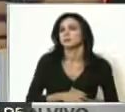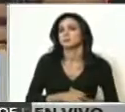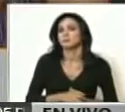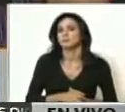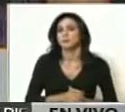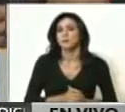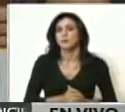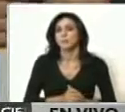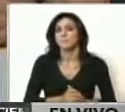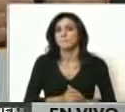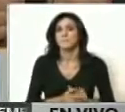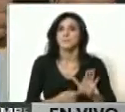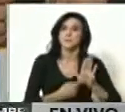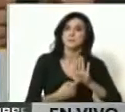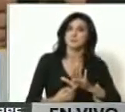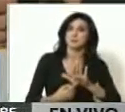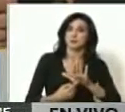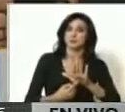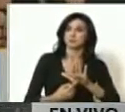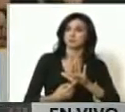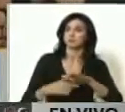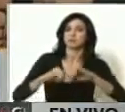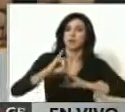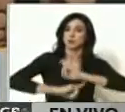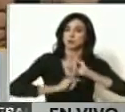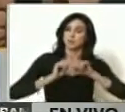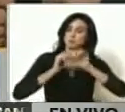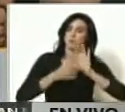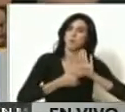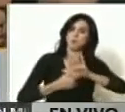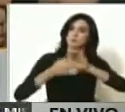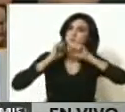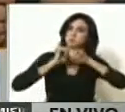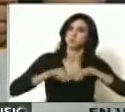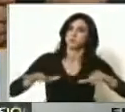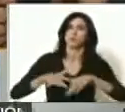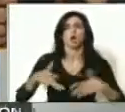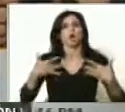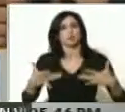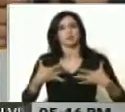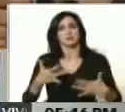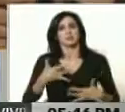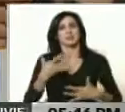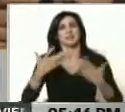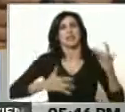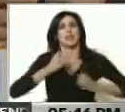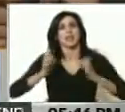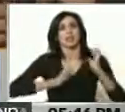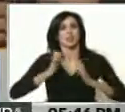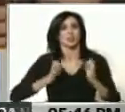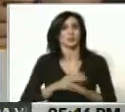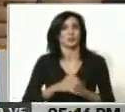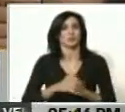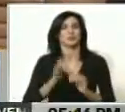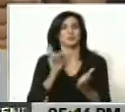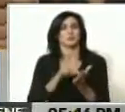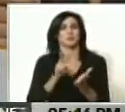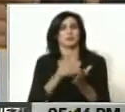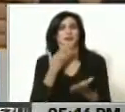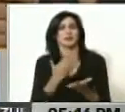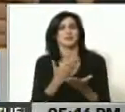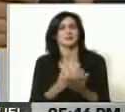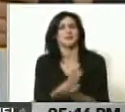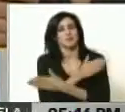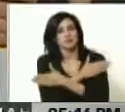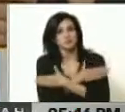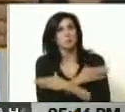tenga una proyección más amplia. Nosotros nos sentimos muy contentos de participar. La organización, quiero felicitarlo, aprovechar el momento,